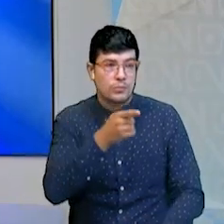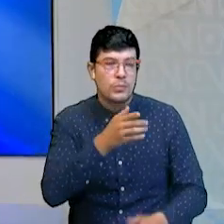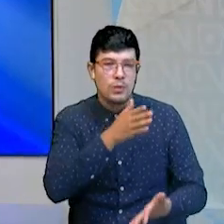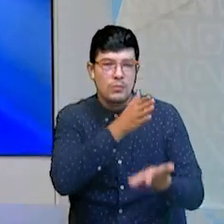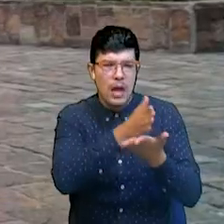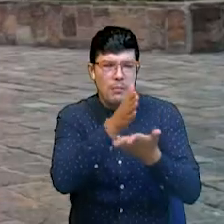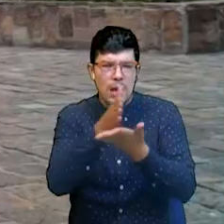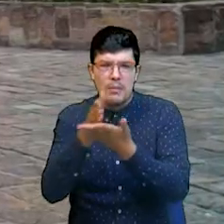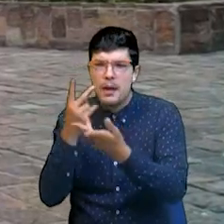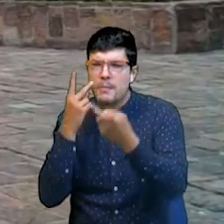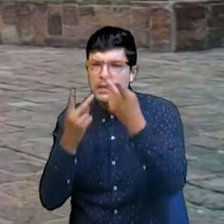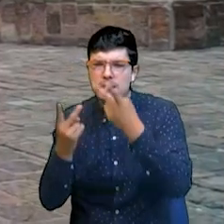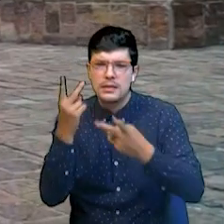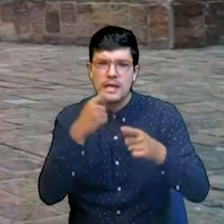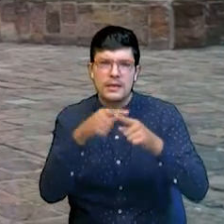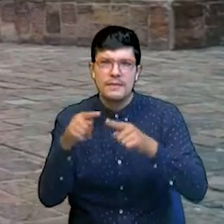ciudad.